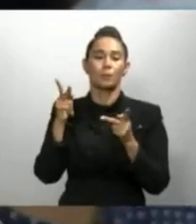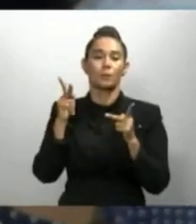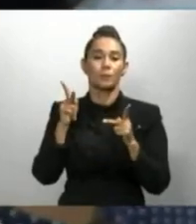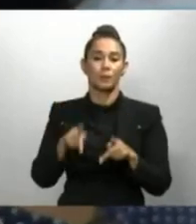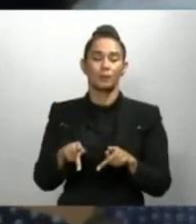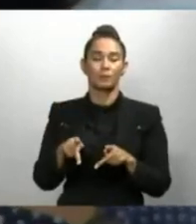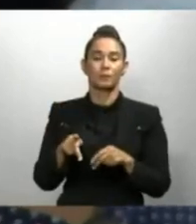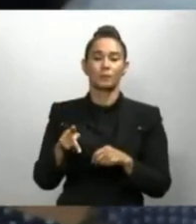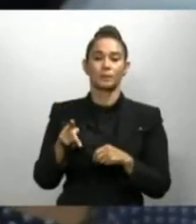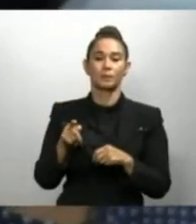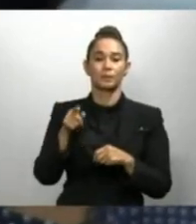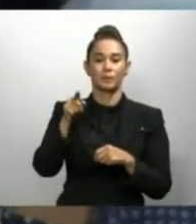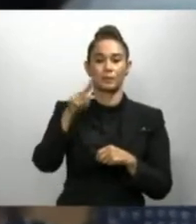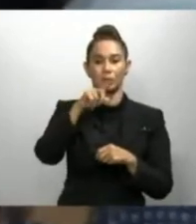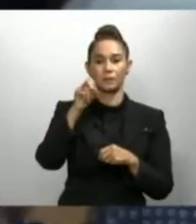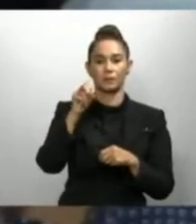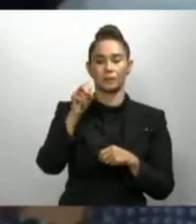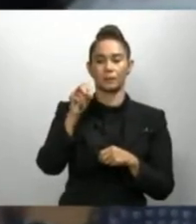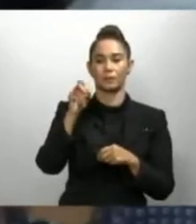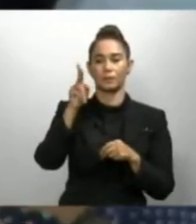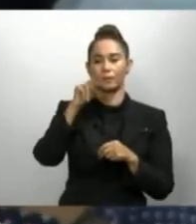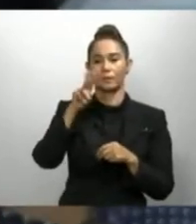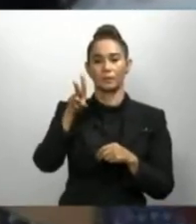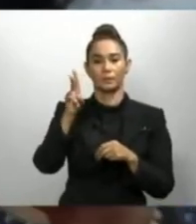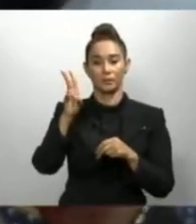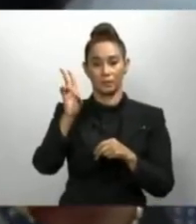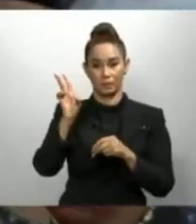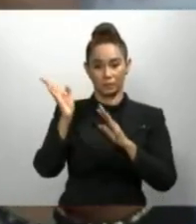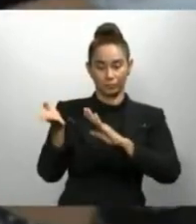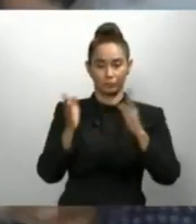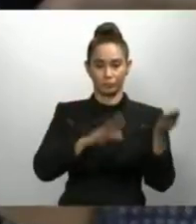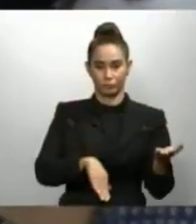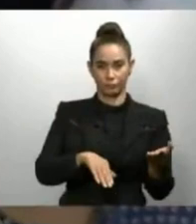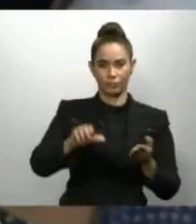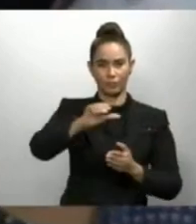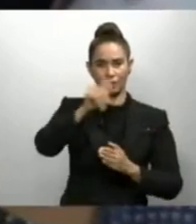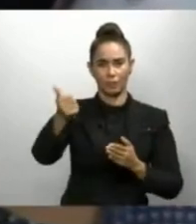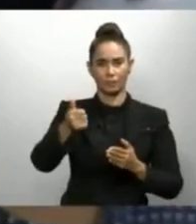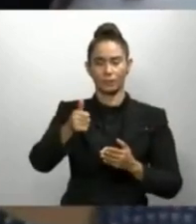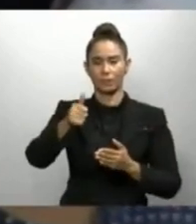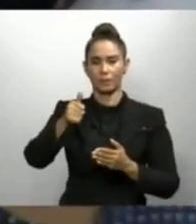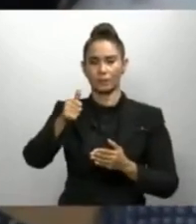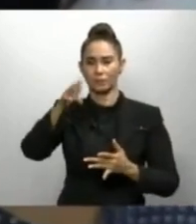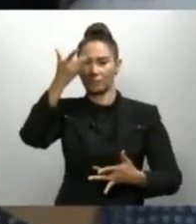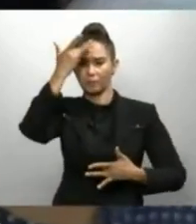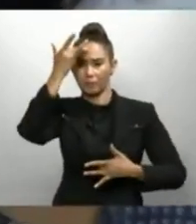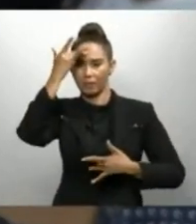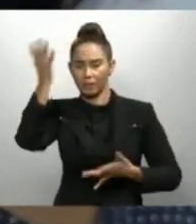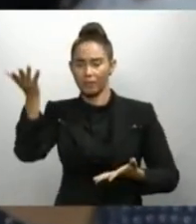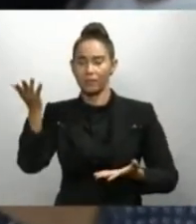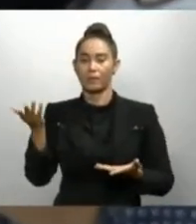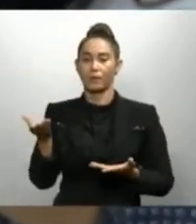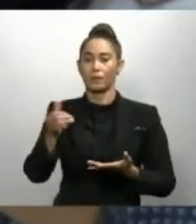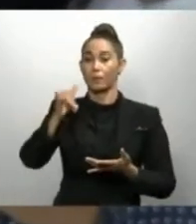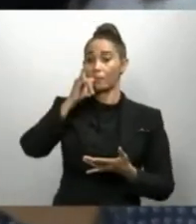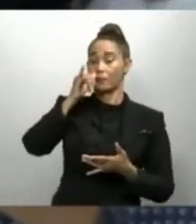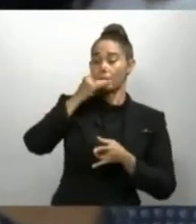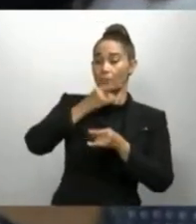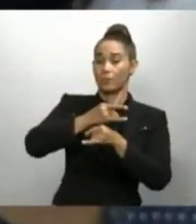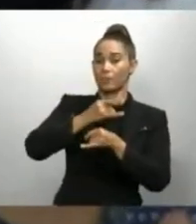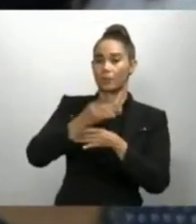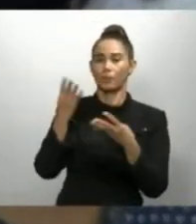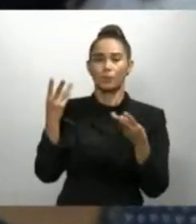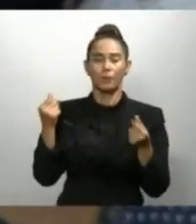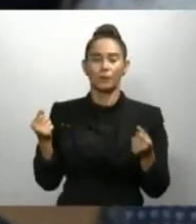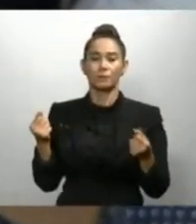que 127 personas han fallecido, pero otras que han resultado intoxicadas por el consumo de alcohol